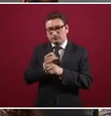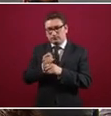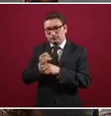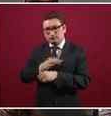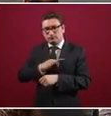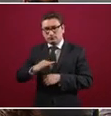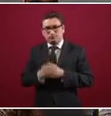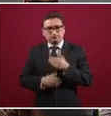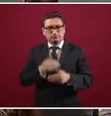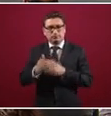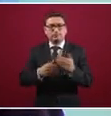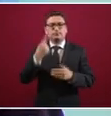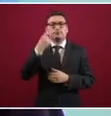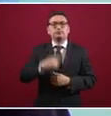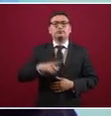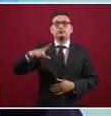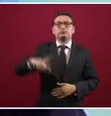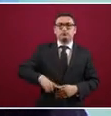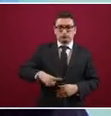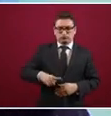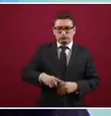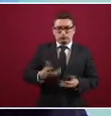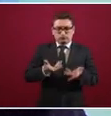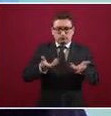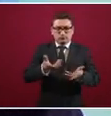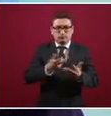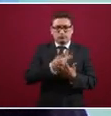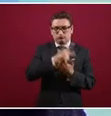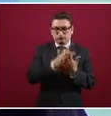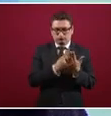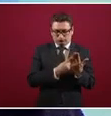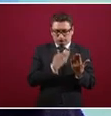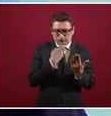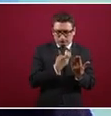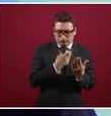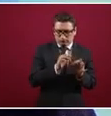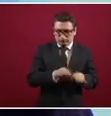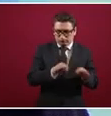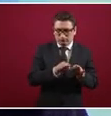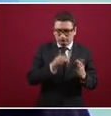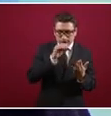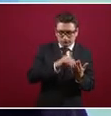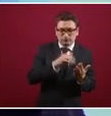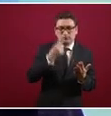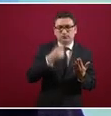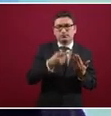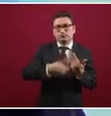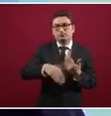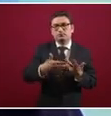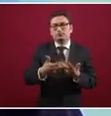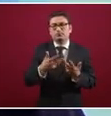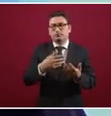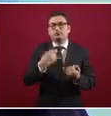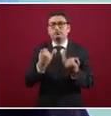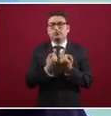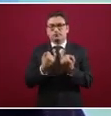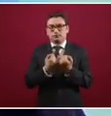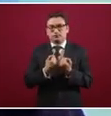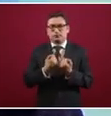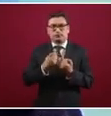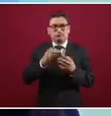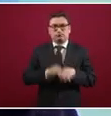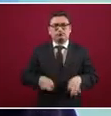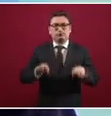no sólo una política pública en la vía ordinaria que por supuesto es necesaria sino también en la vía extraordinaria con